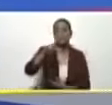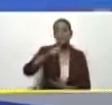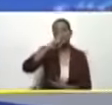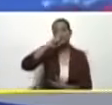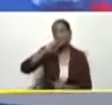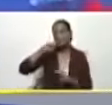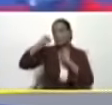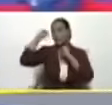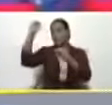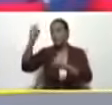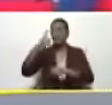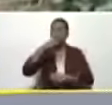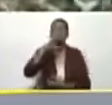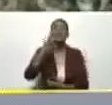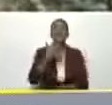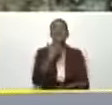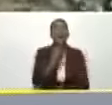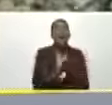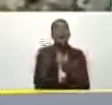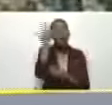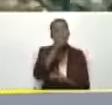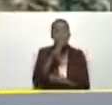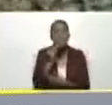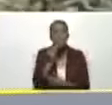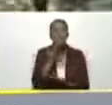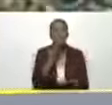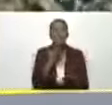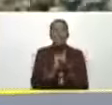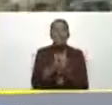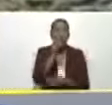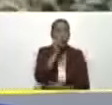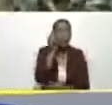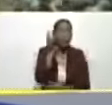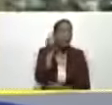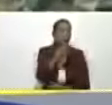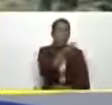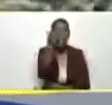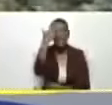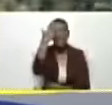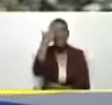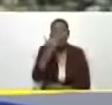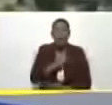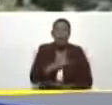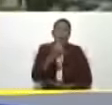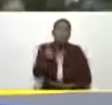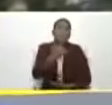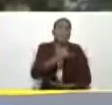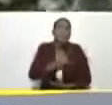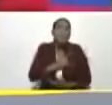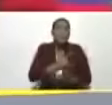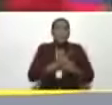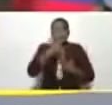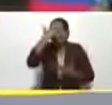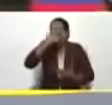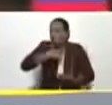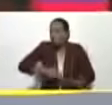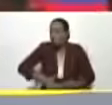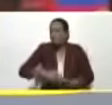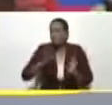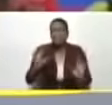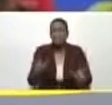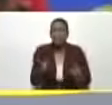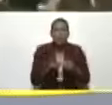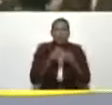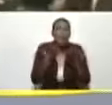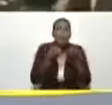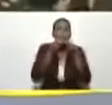agradecerle Gracias muchacho ustedes saben que el amor de ustedes es lo